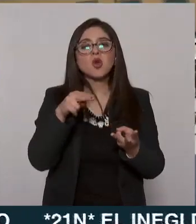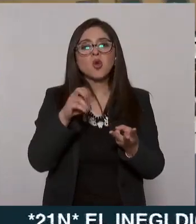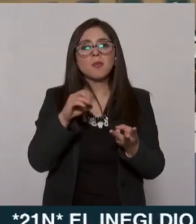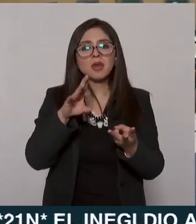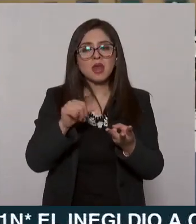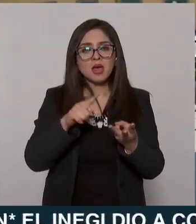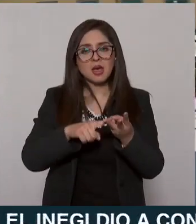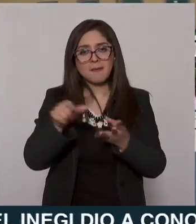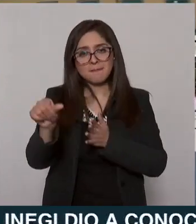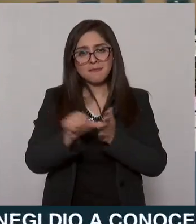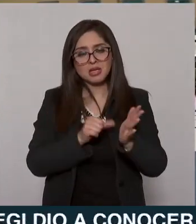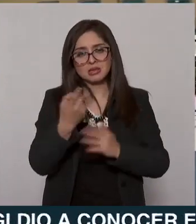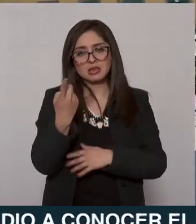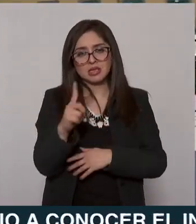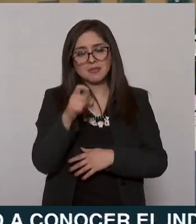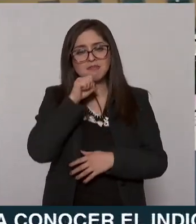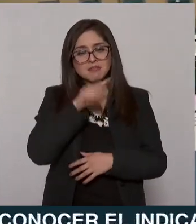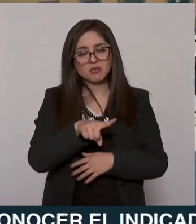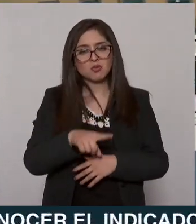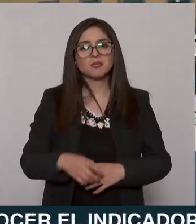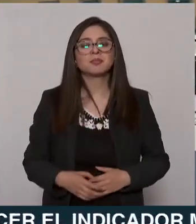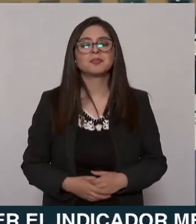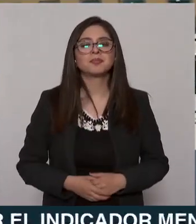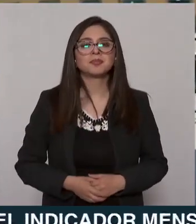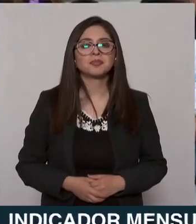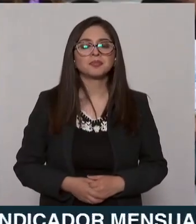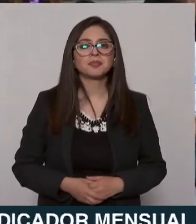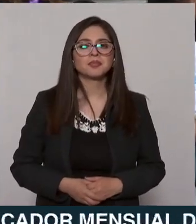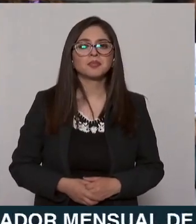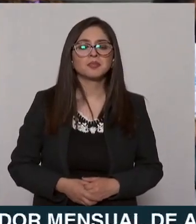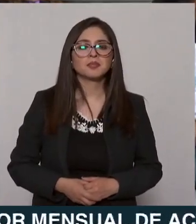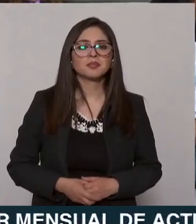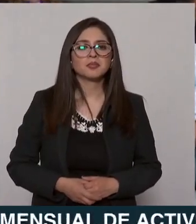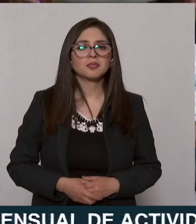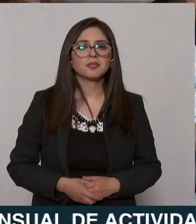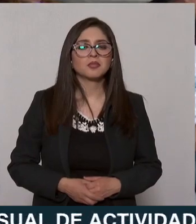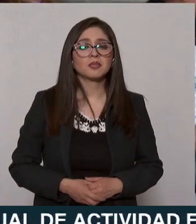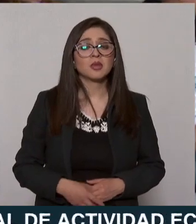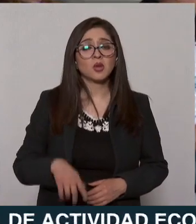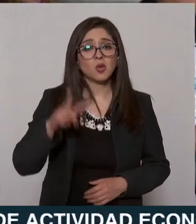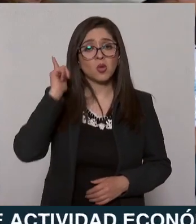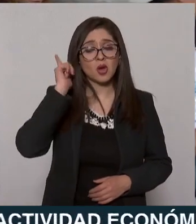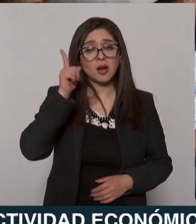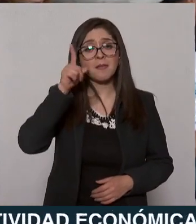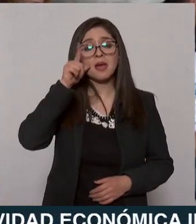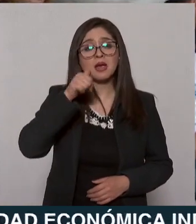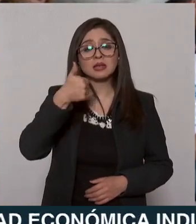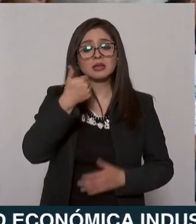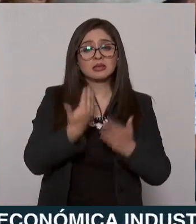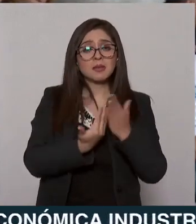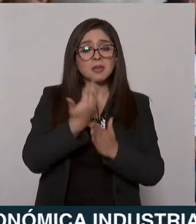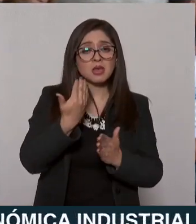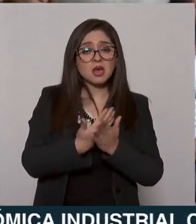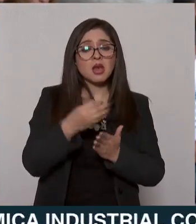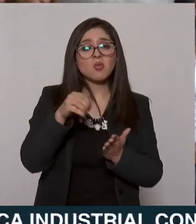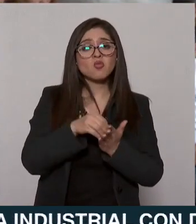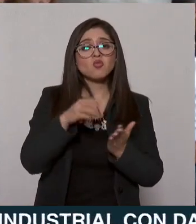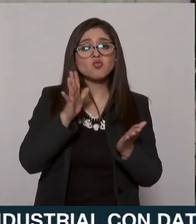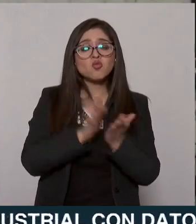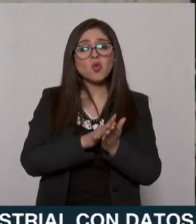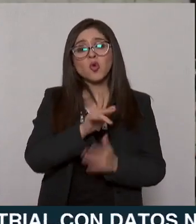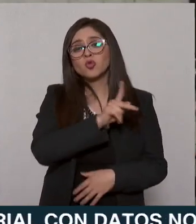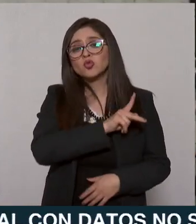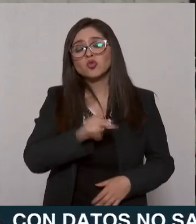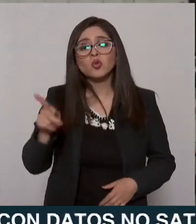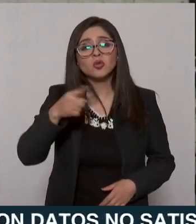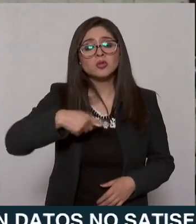del mes de diciembre también. Se espera que mañana a las 6 de la mañana aparezcan ya en todas las cuentas